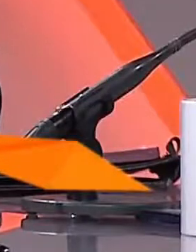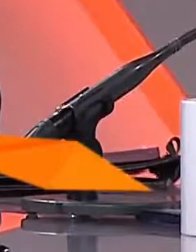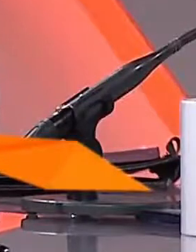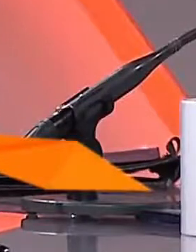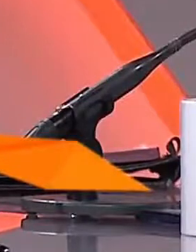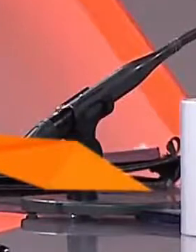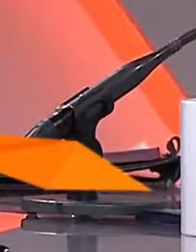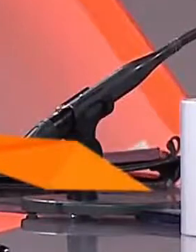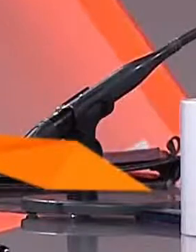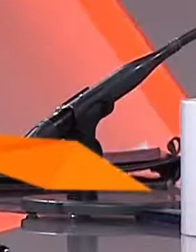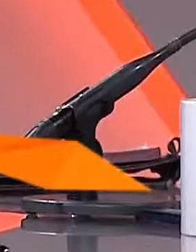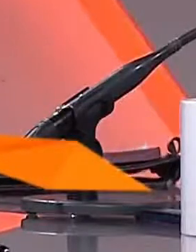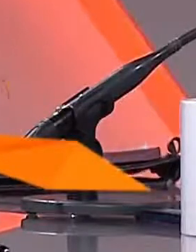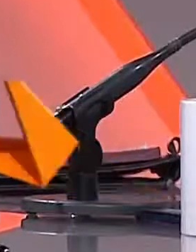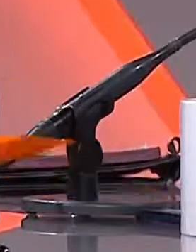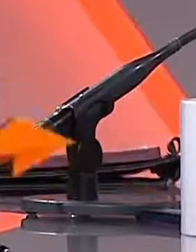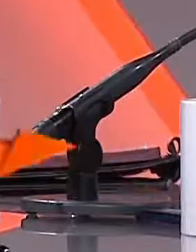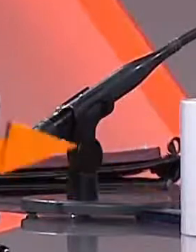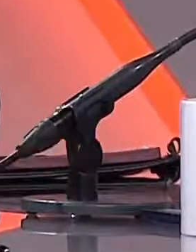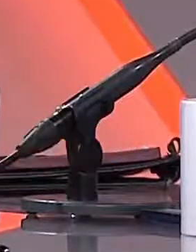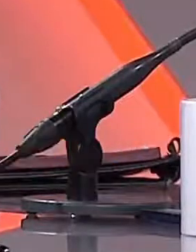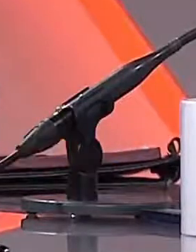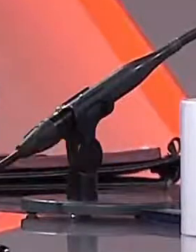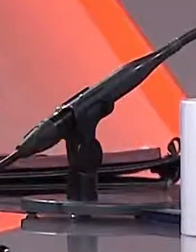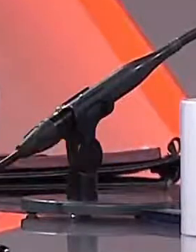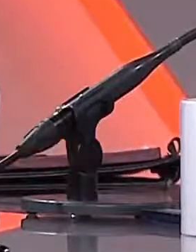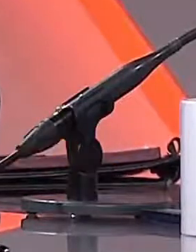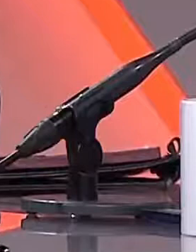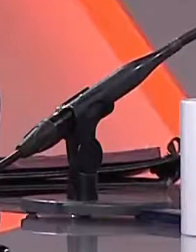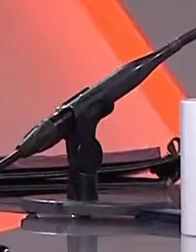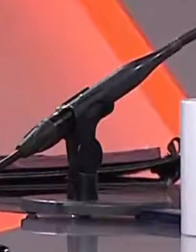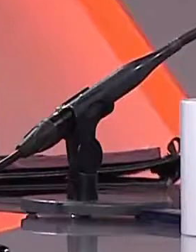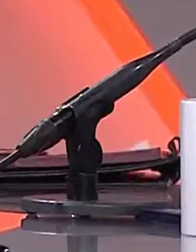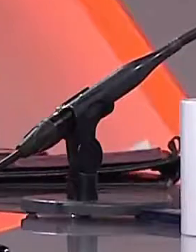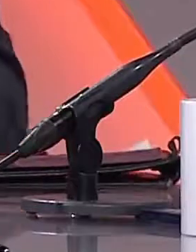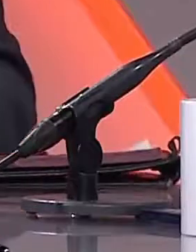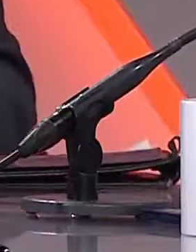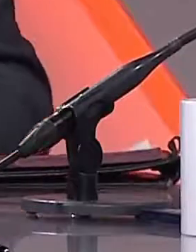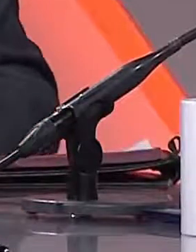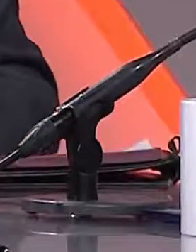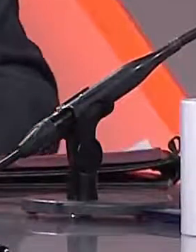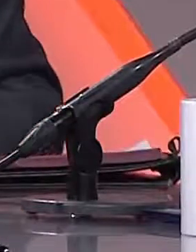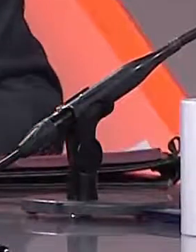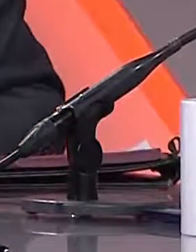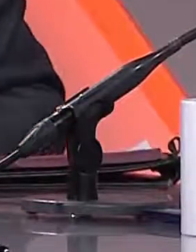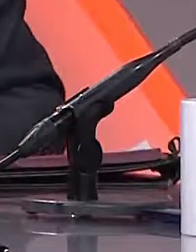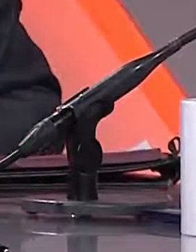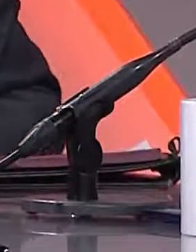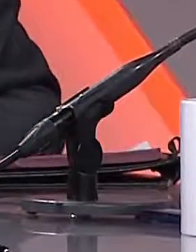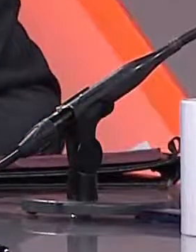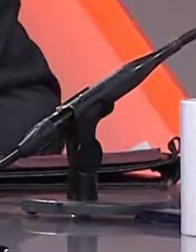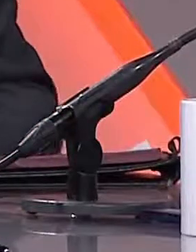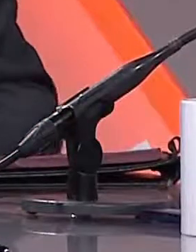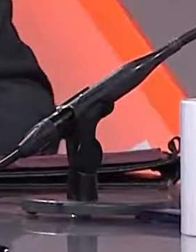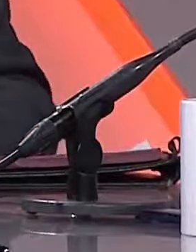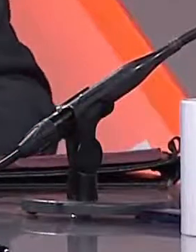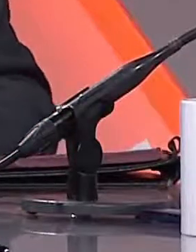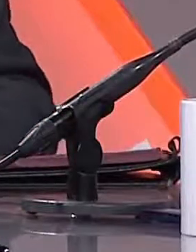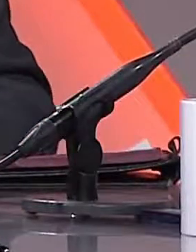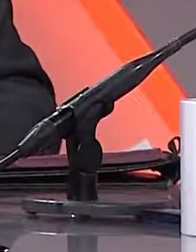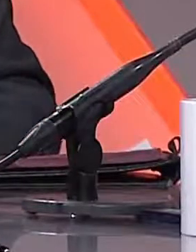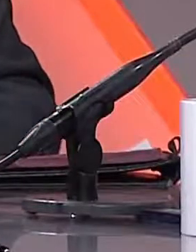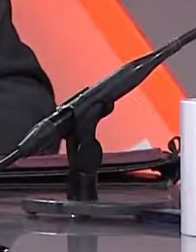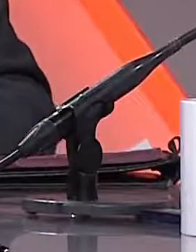de COVID-19. Cómo eso está impactando en las propias percepciones en el sistema de salud, cómo se actualizan